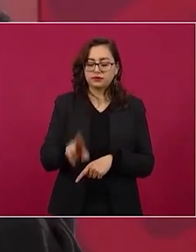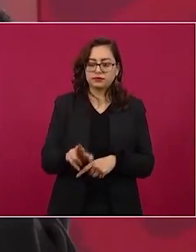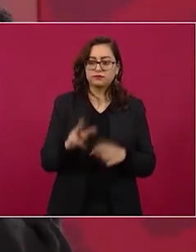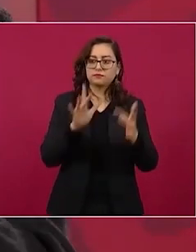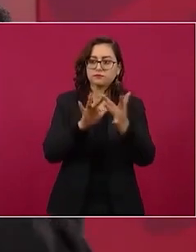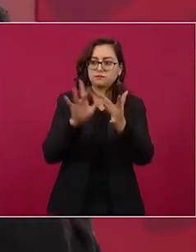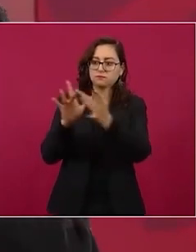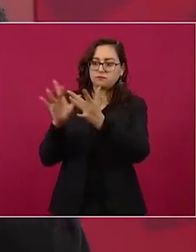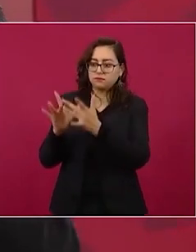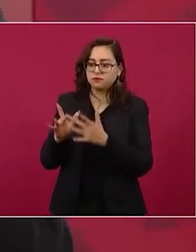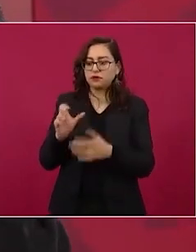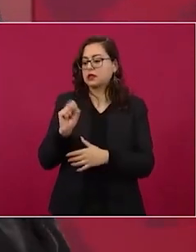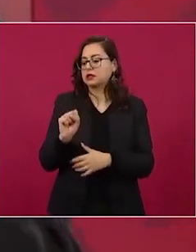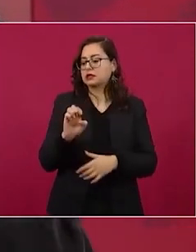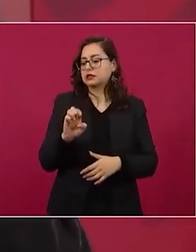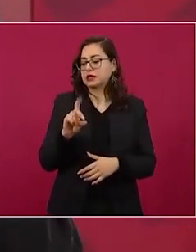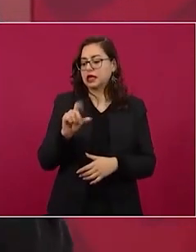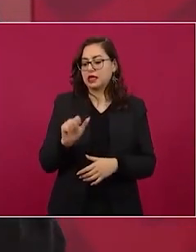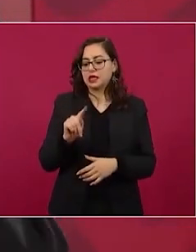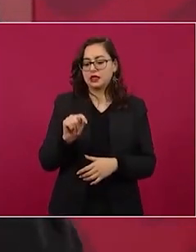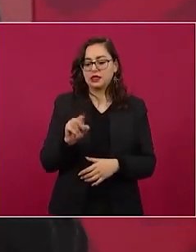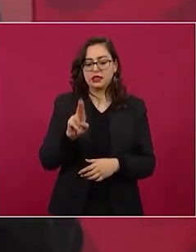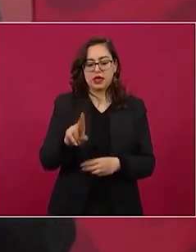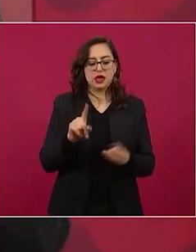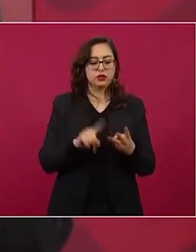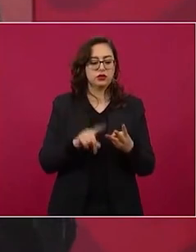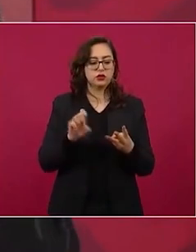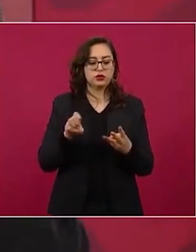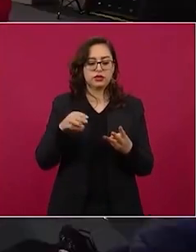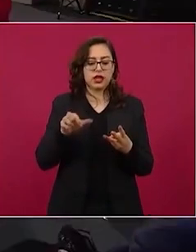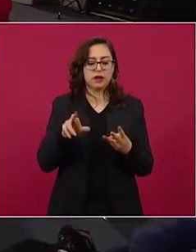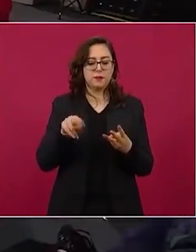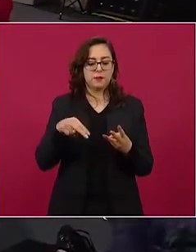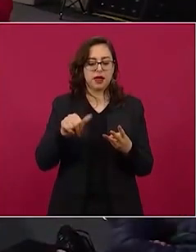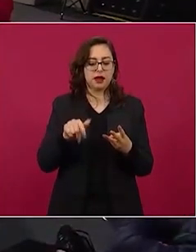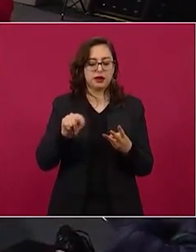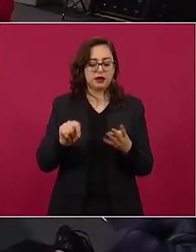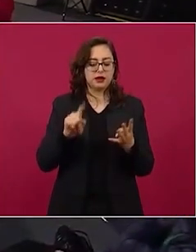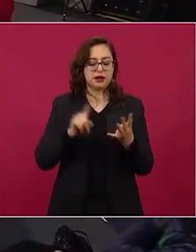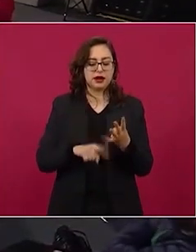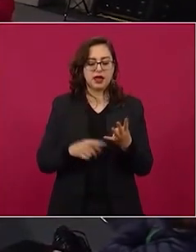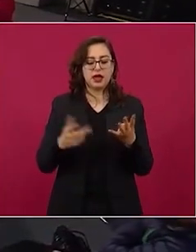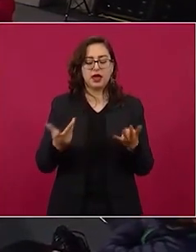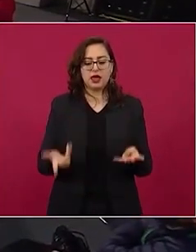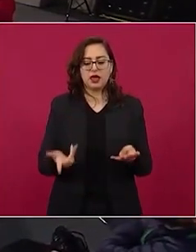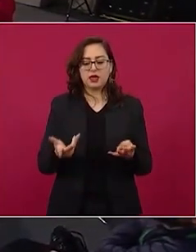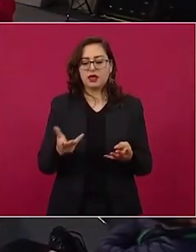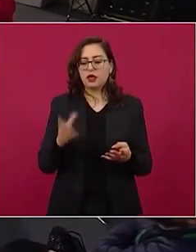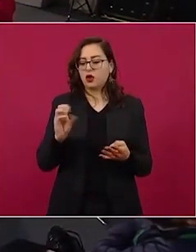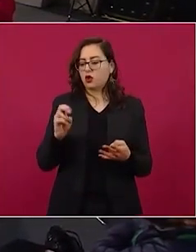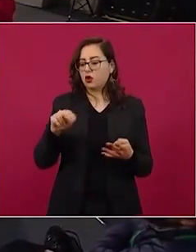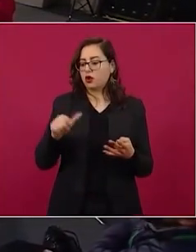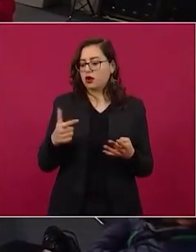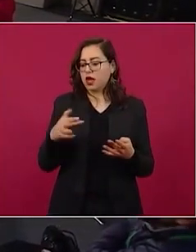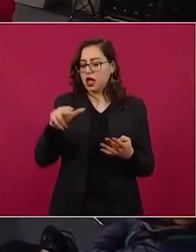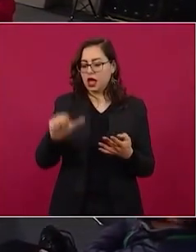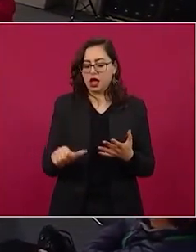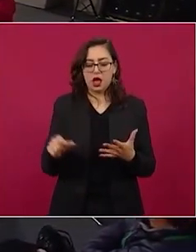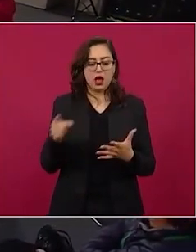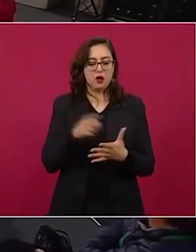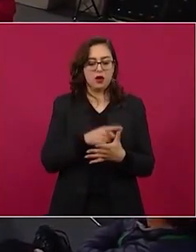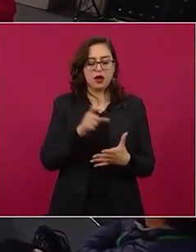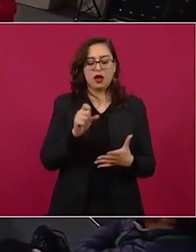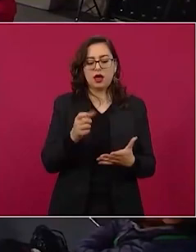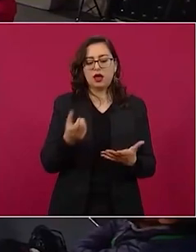Javier, está Sedatu, está Medio Ambiente, está el INE, está Secretaría de Gobernación, está Conagua, está la